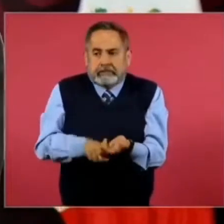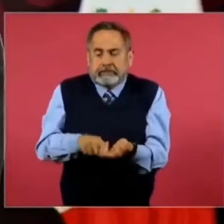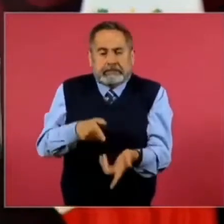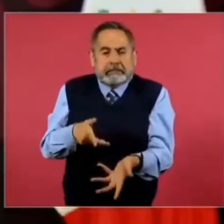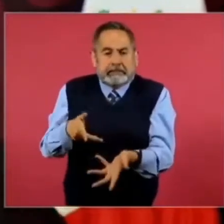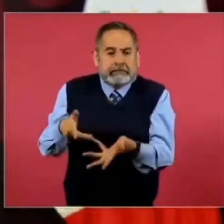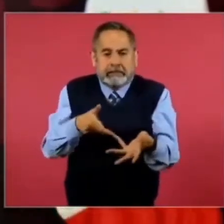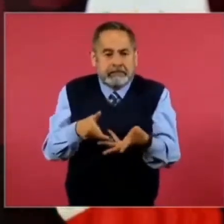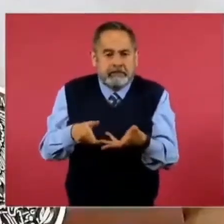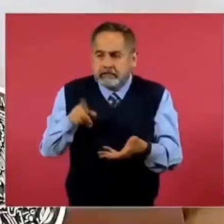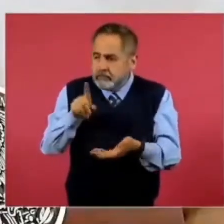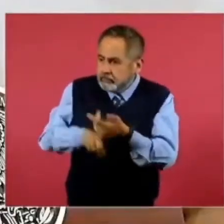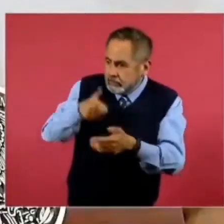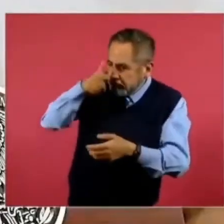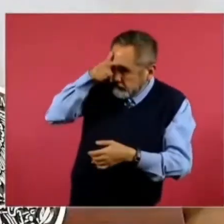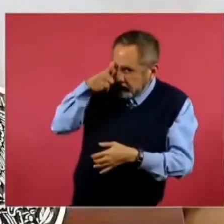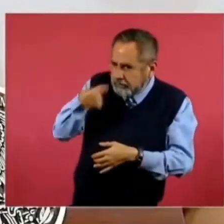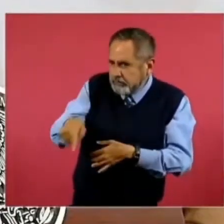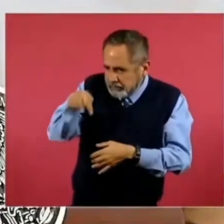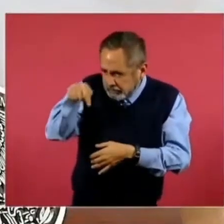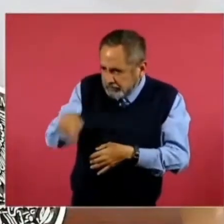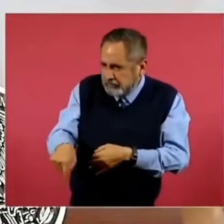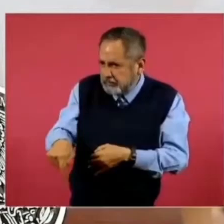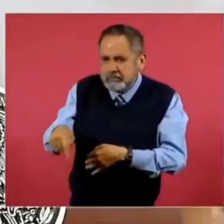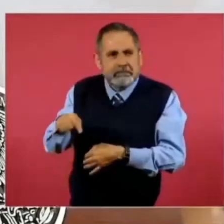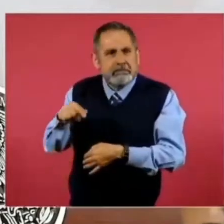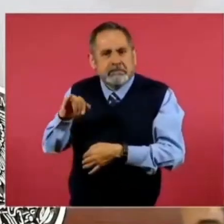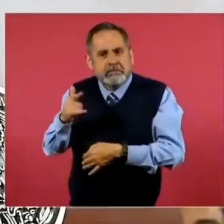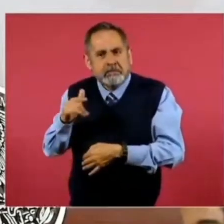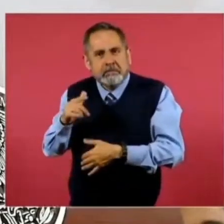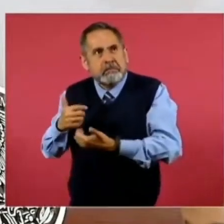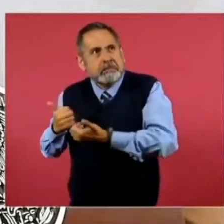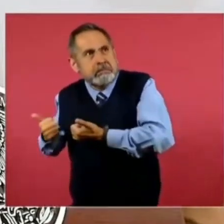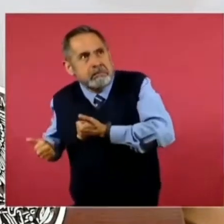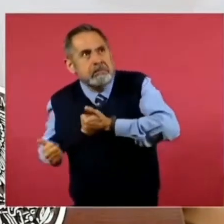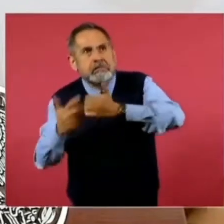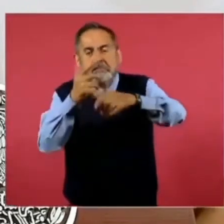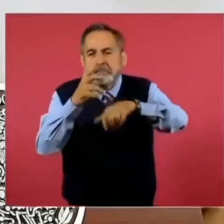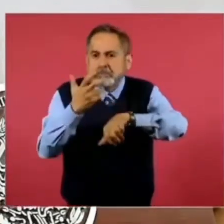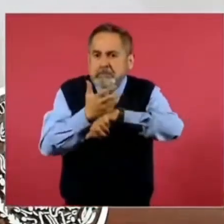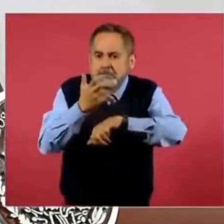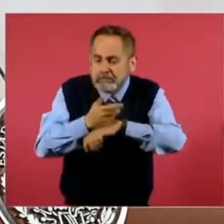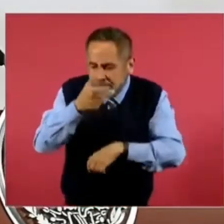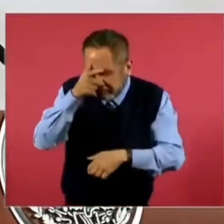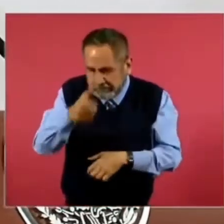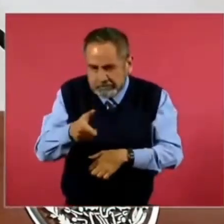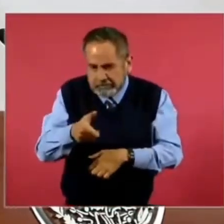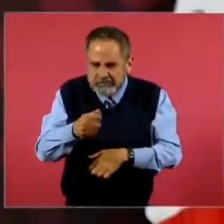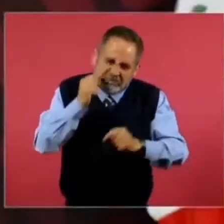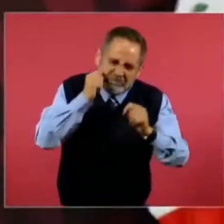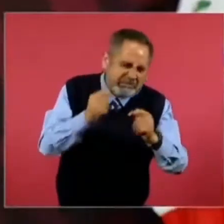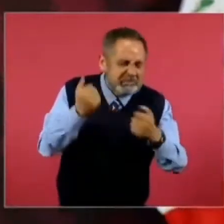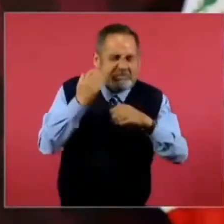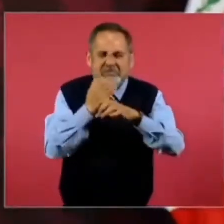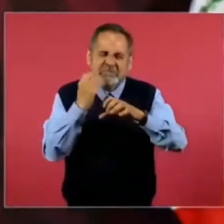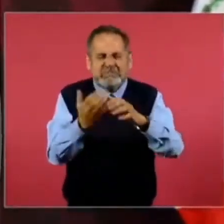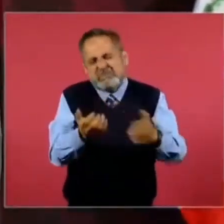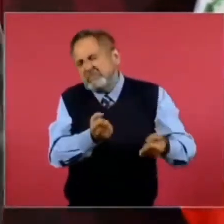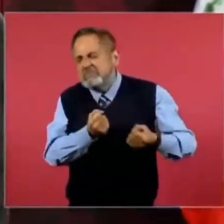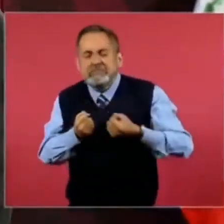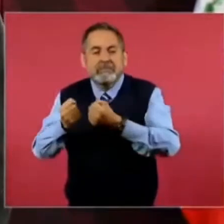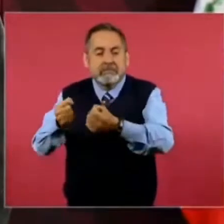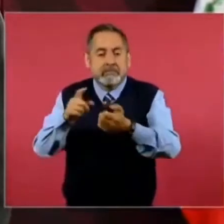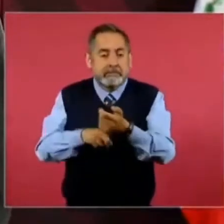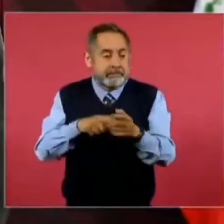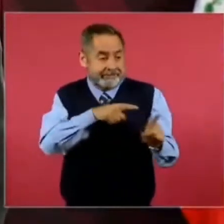lo del tráfico de la droga y que se llevan el camión, y entonces este